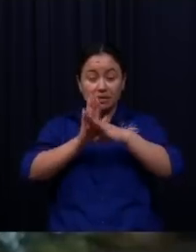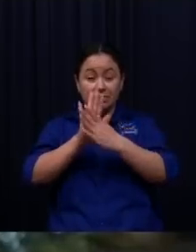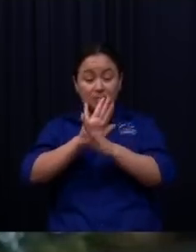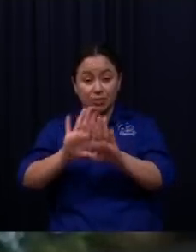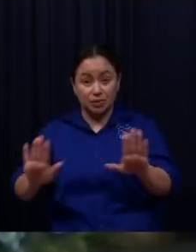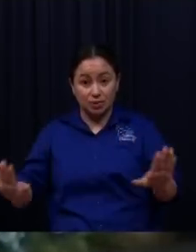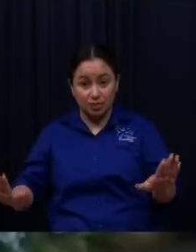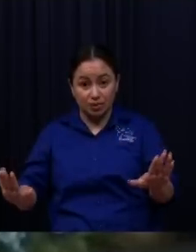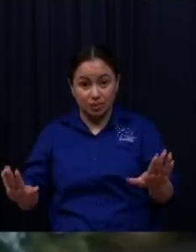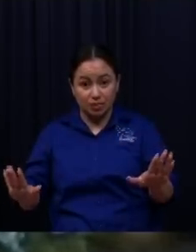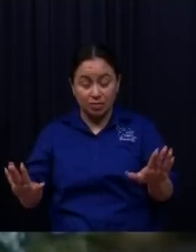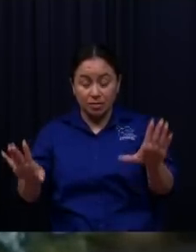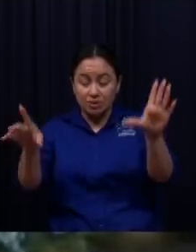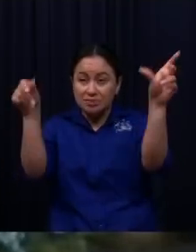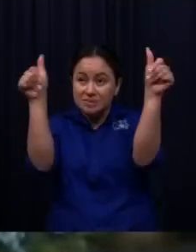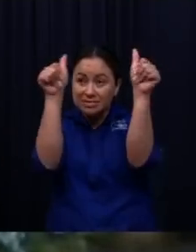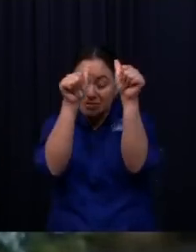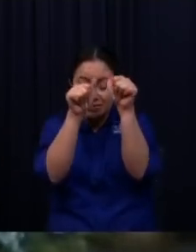Discernimiento.